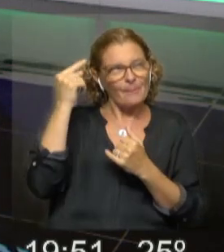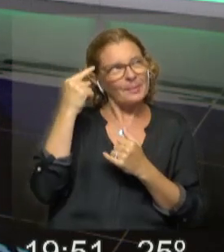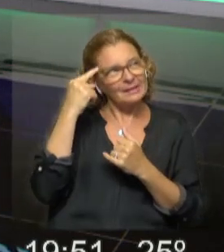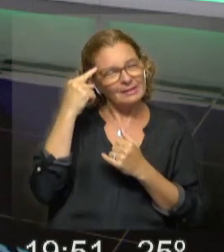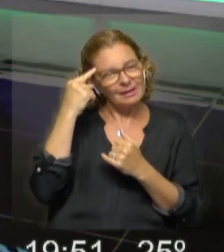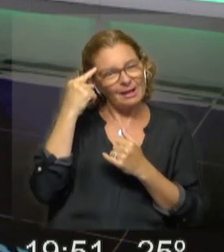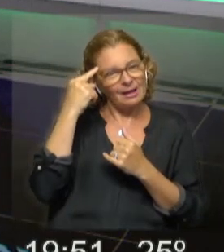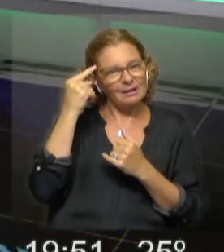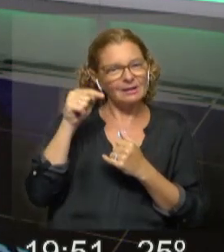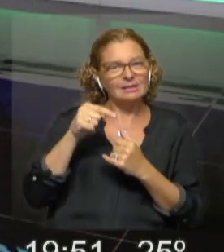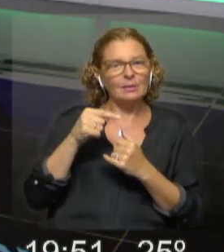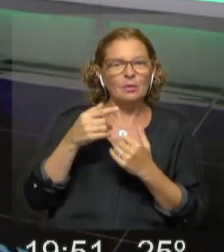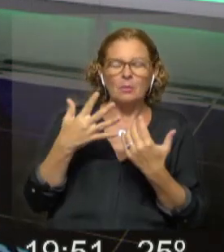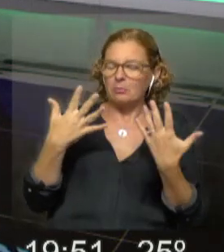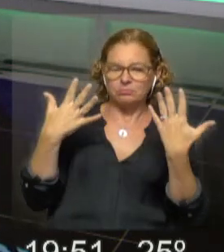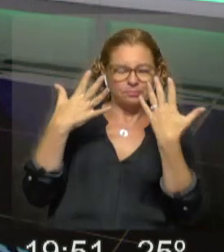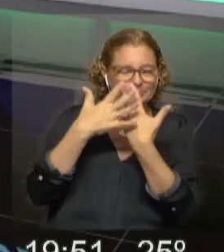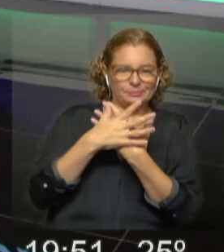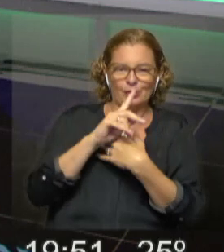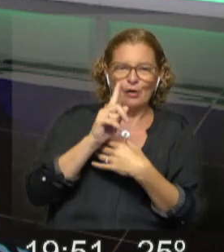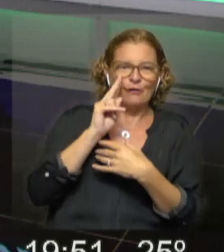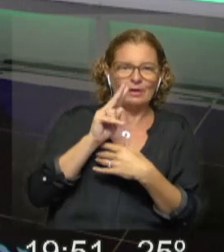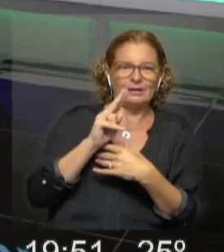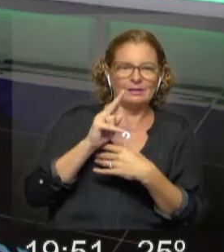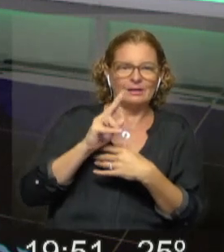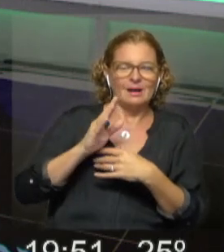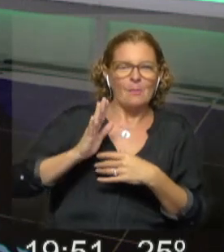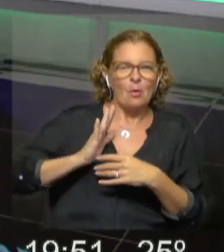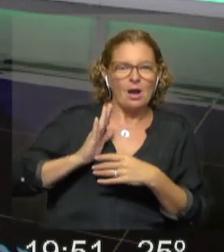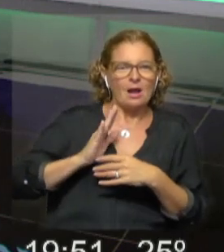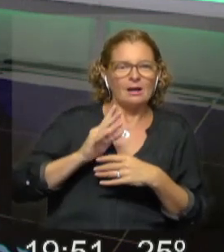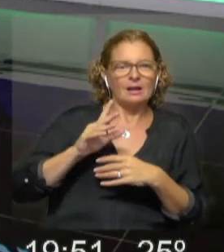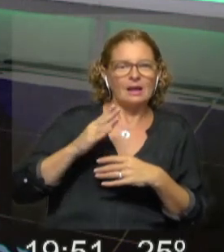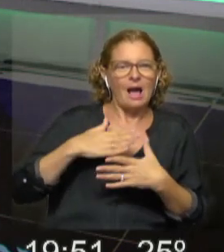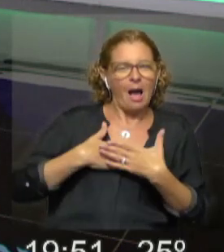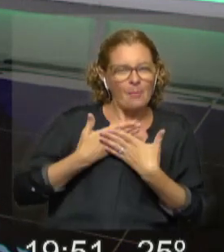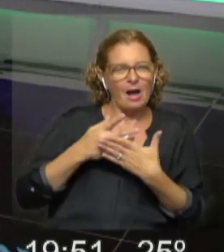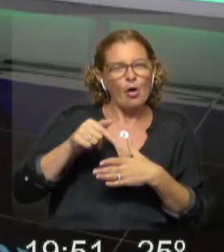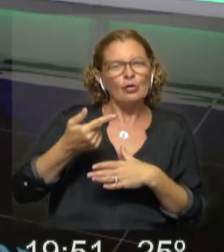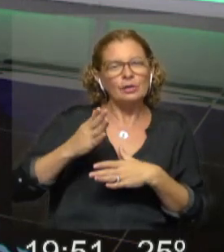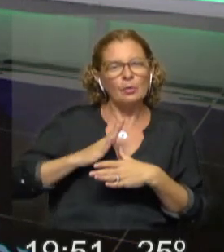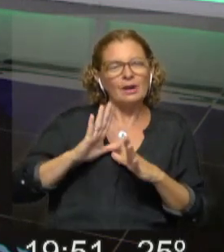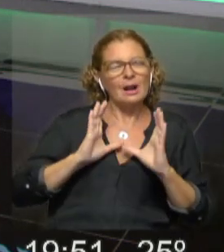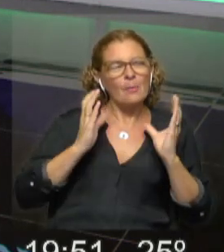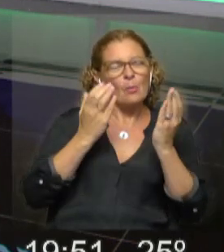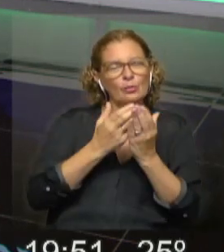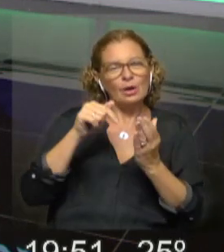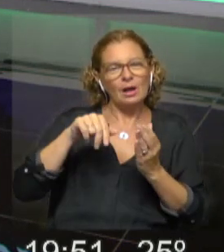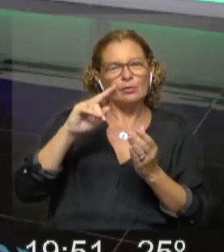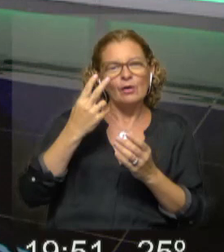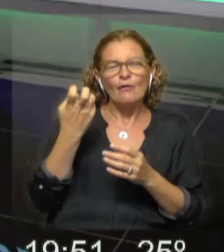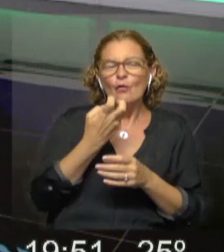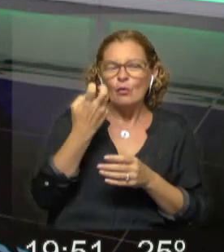respecto a lo invisibles que están las lesbianas en nuestro país y también en el mundo entero. Esta agenda